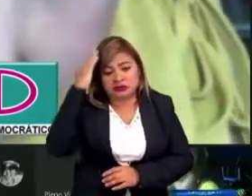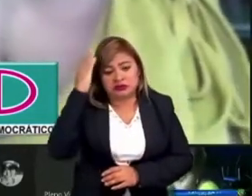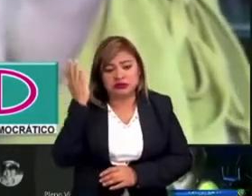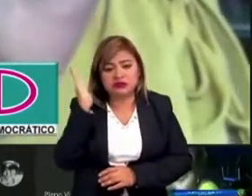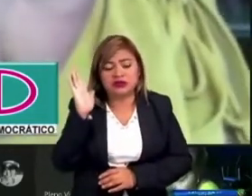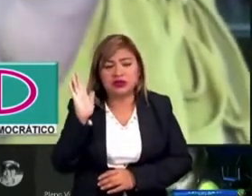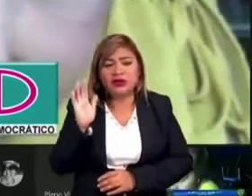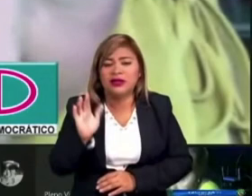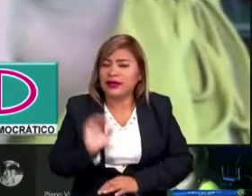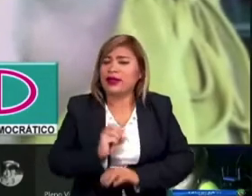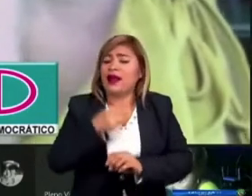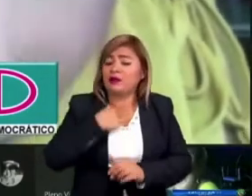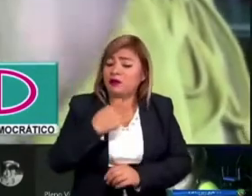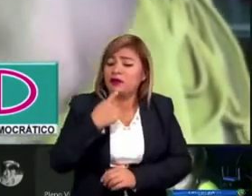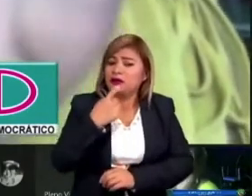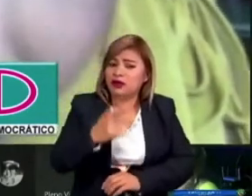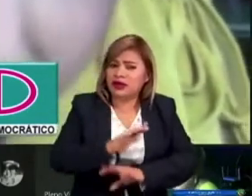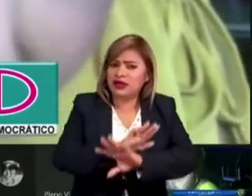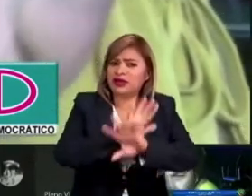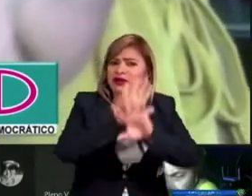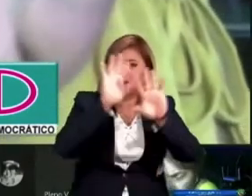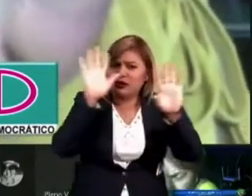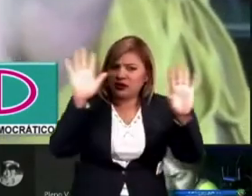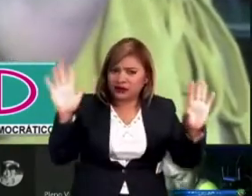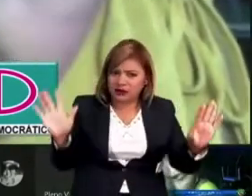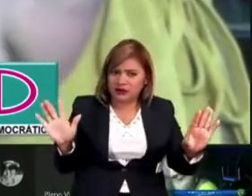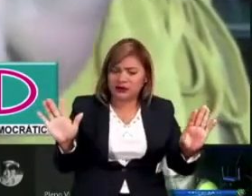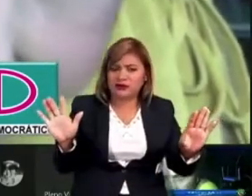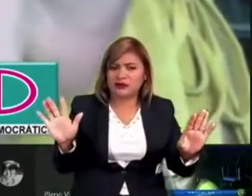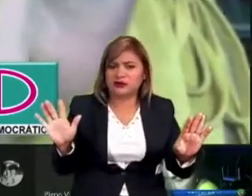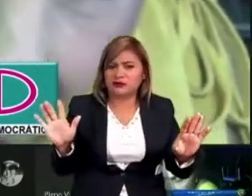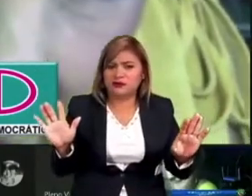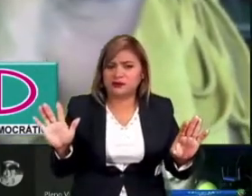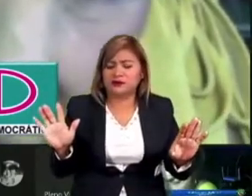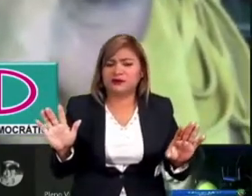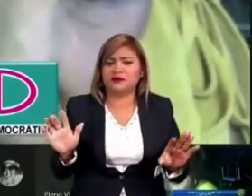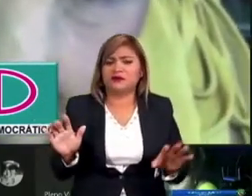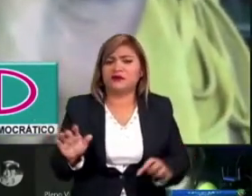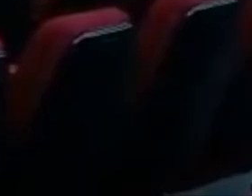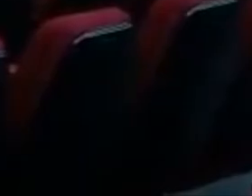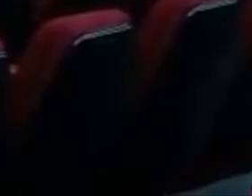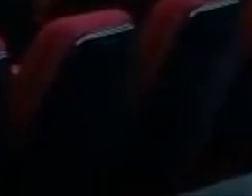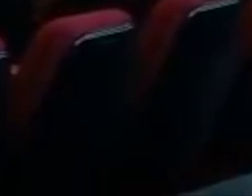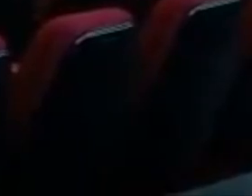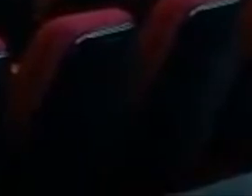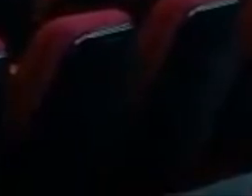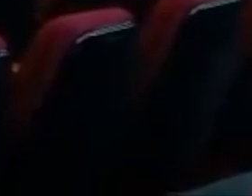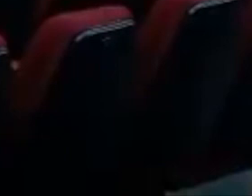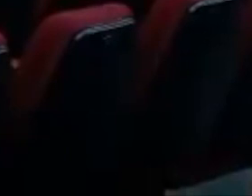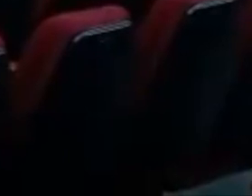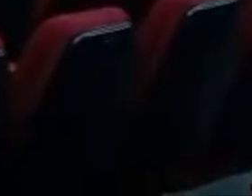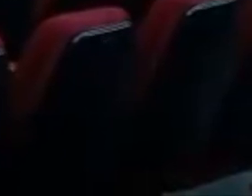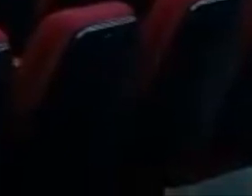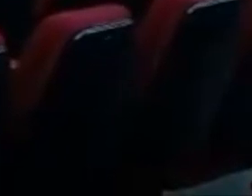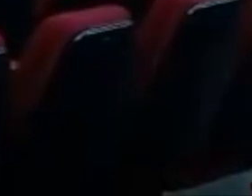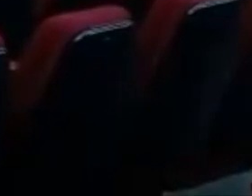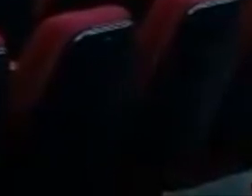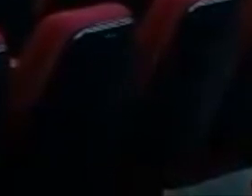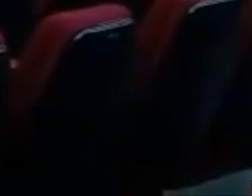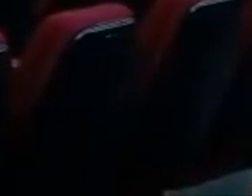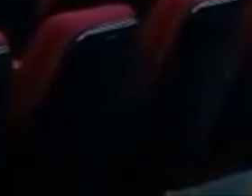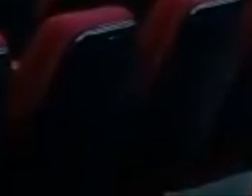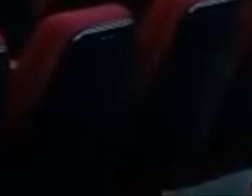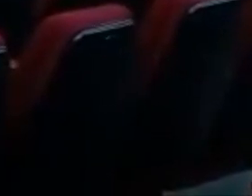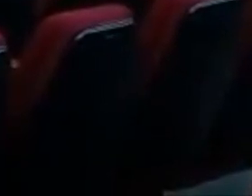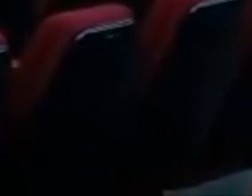ante un dictador, ningún secretario, ningún funcionario de la Asamblea Nacional. No tiene el quórum para votar, no